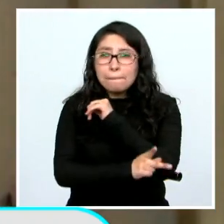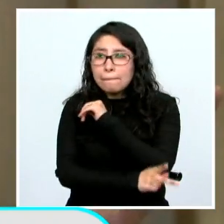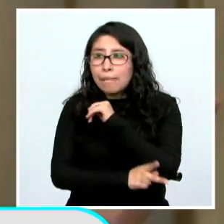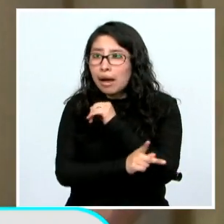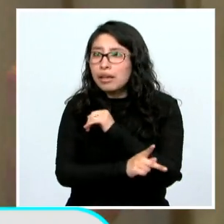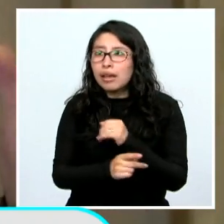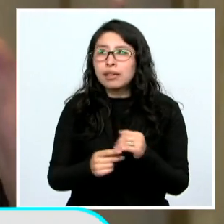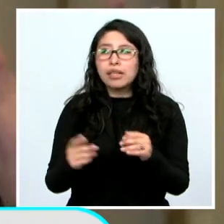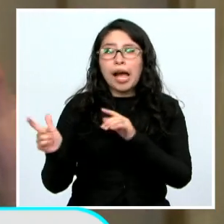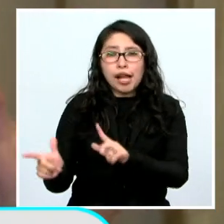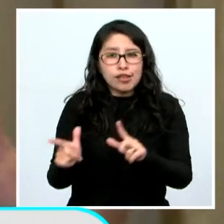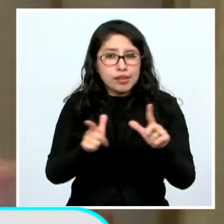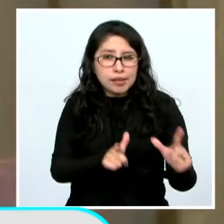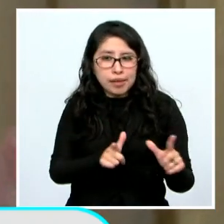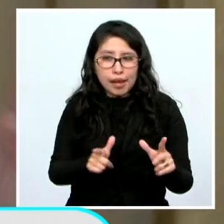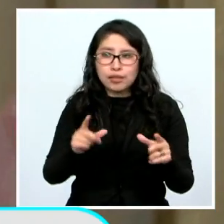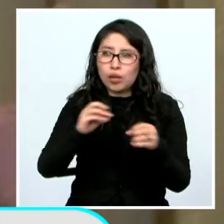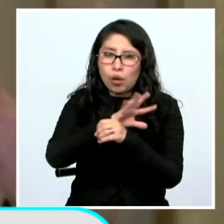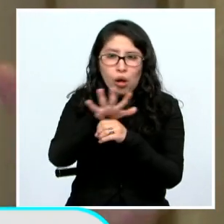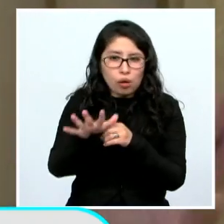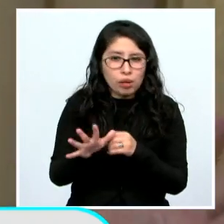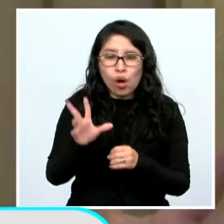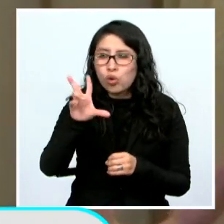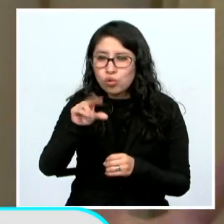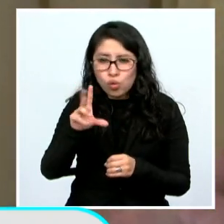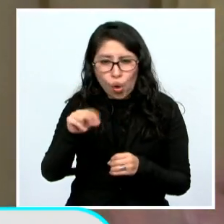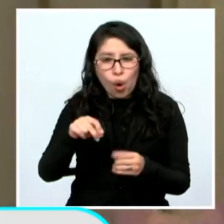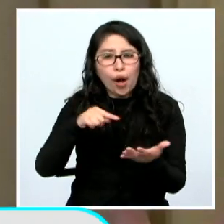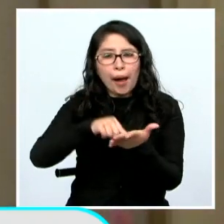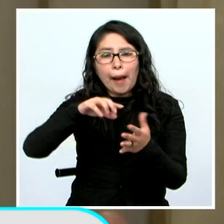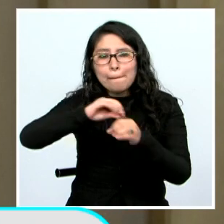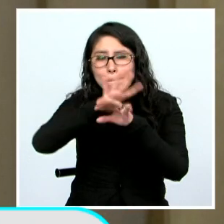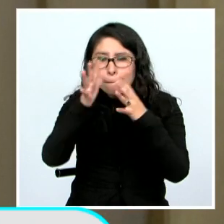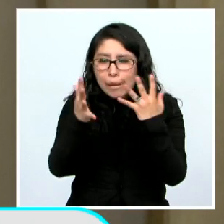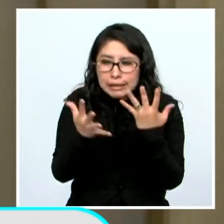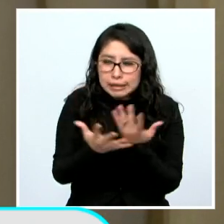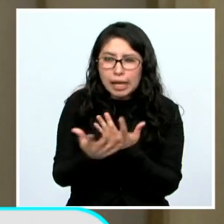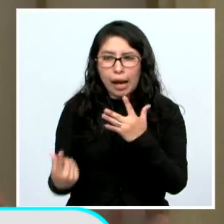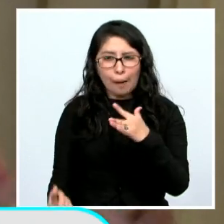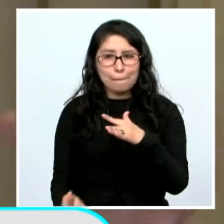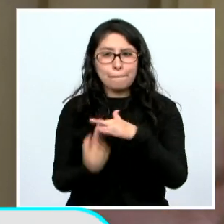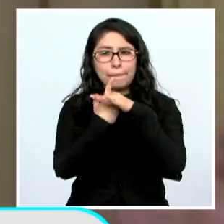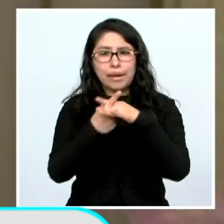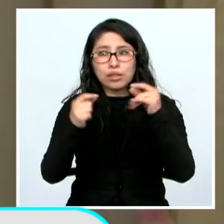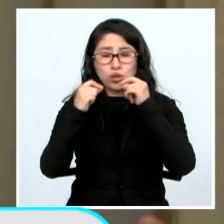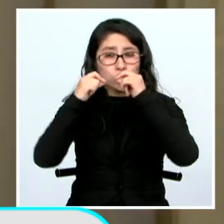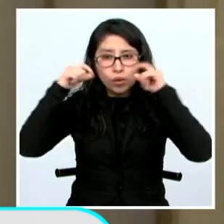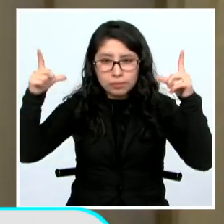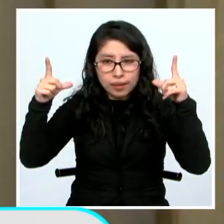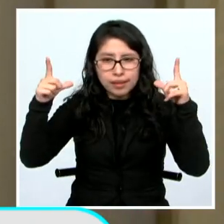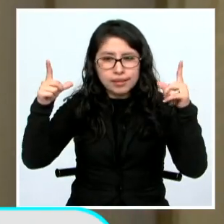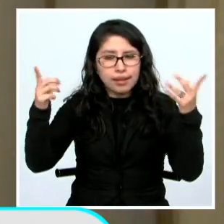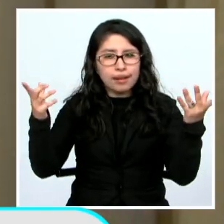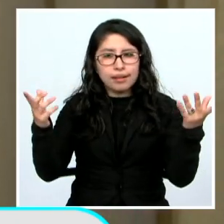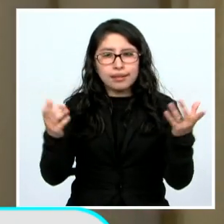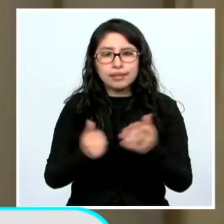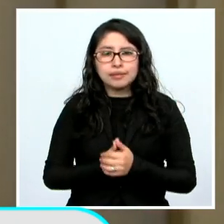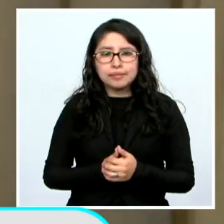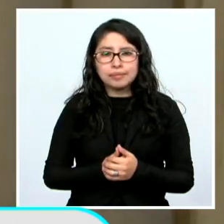enero, en este 2020, una variable como es la variable COVID, una variable de pandemia mundial y